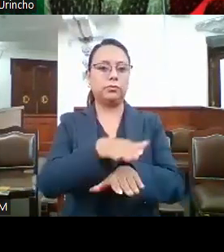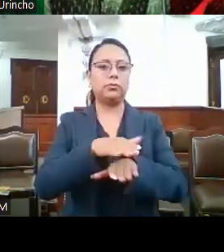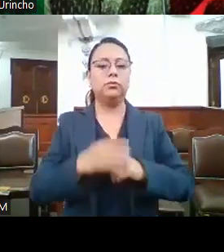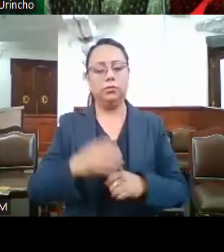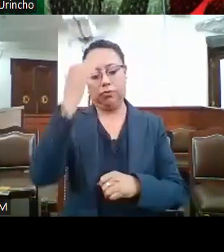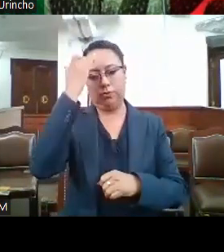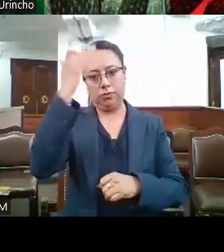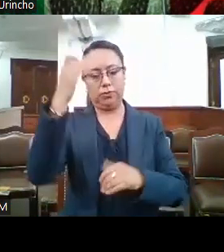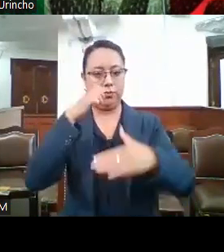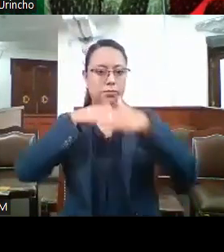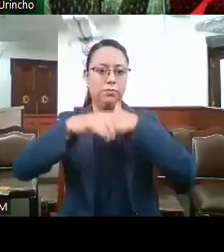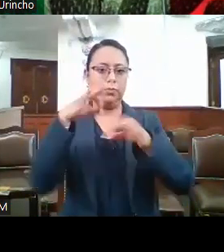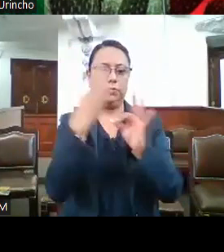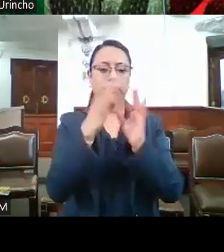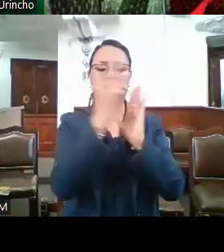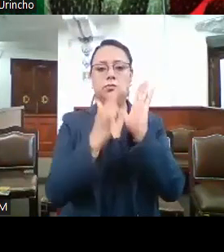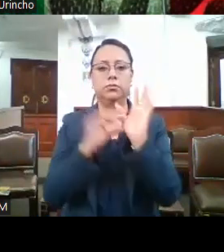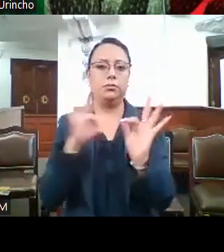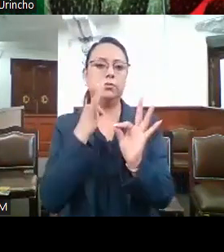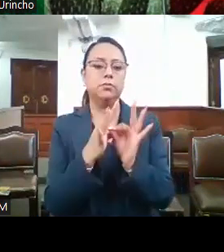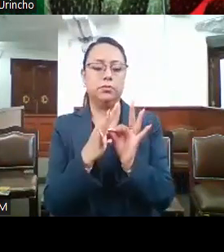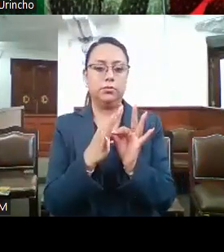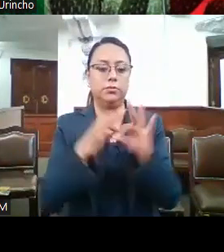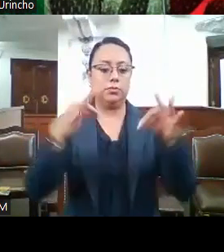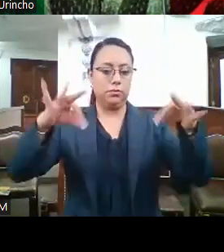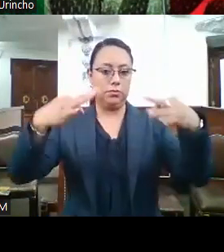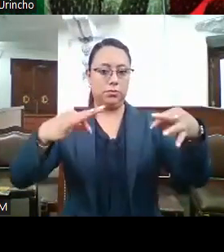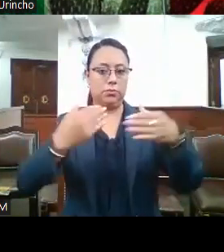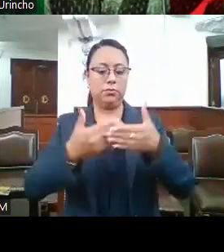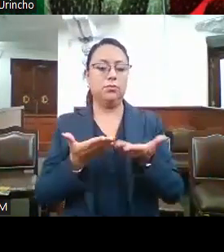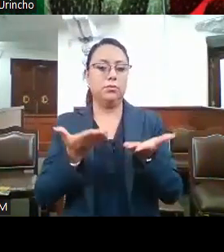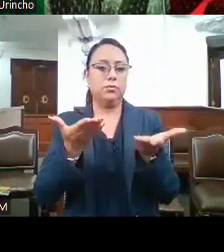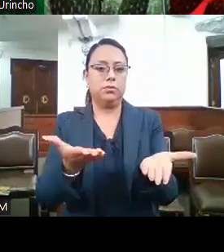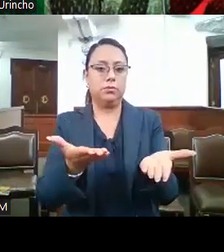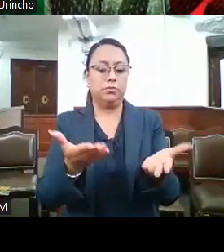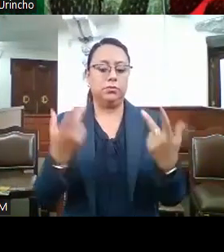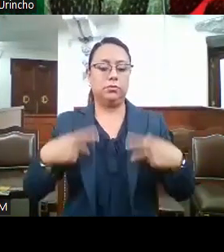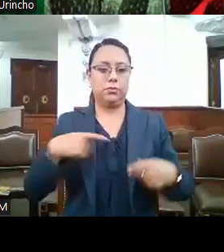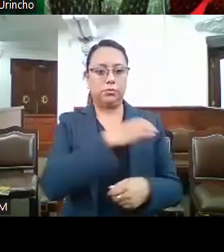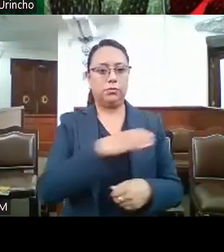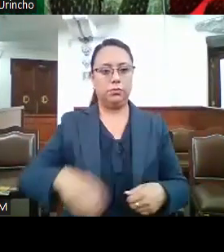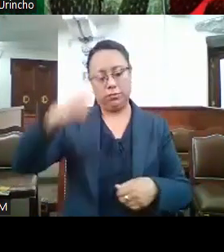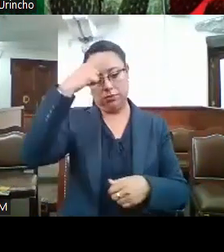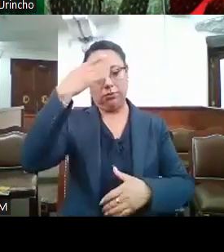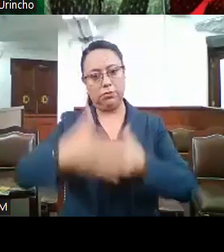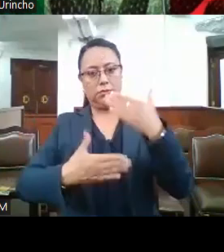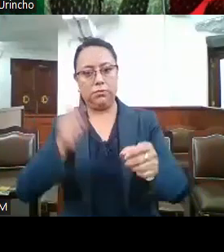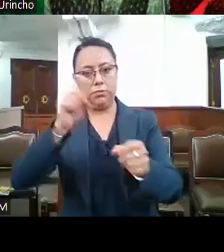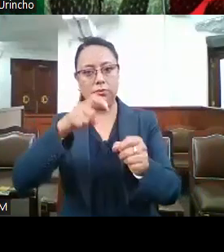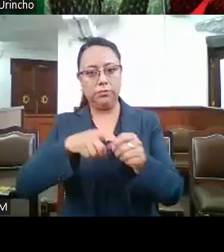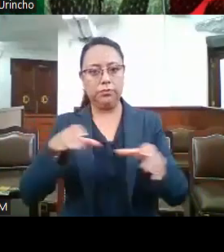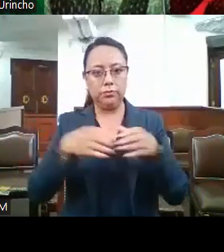de validación de cumplimiento de requisitos y documentación proporcionada por los postulantes para el proceso de integración del